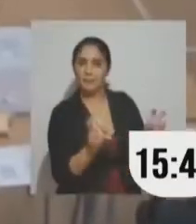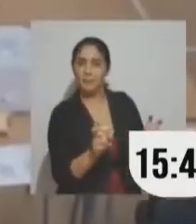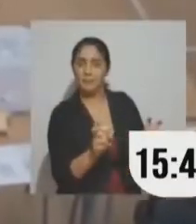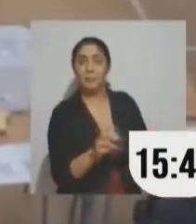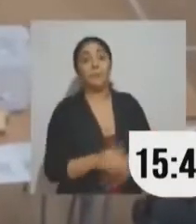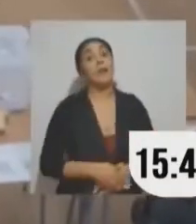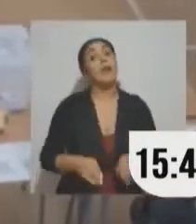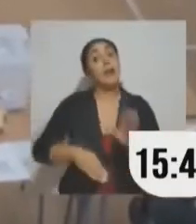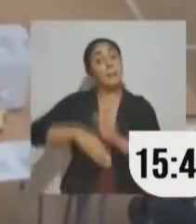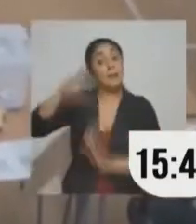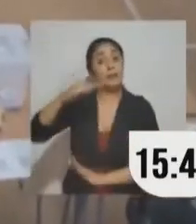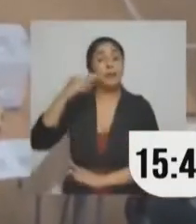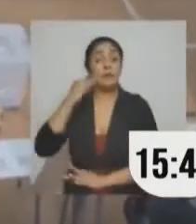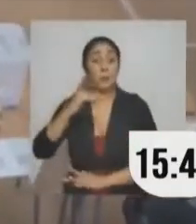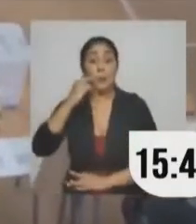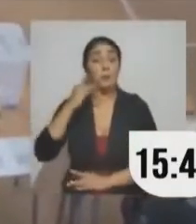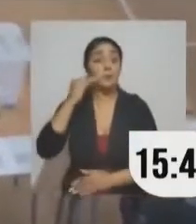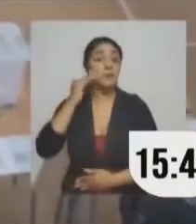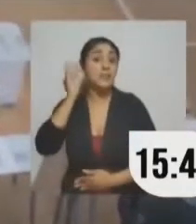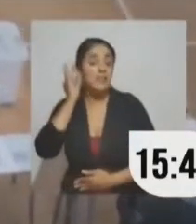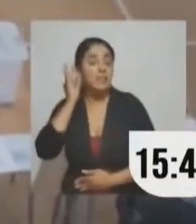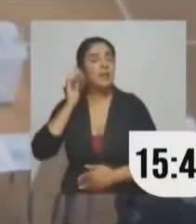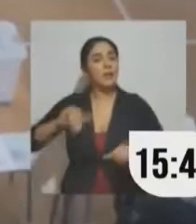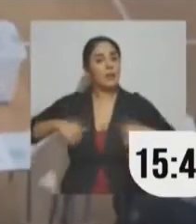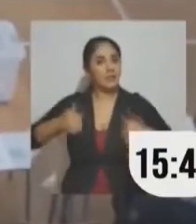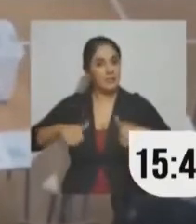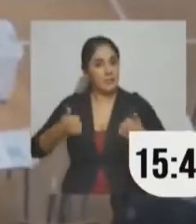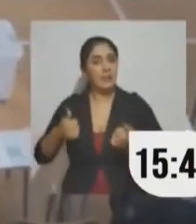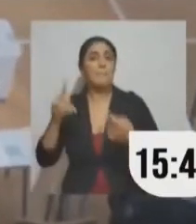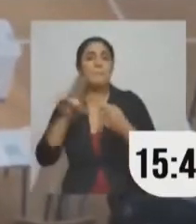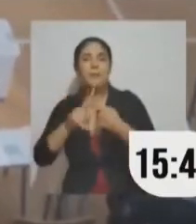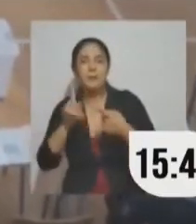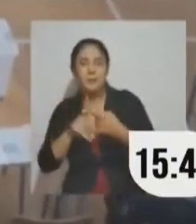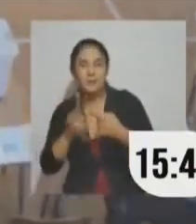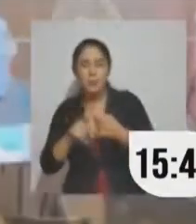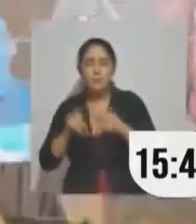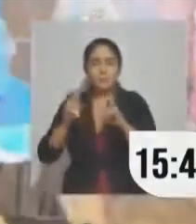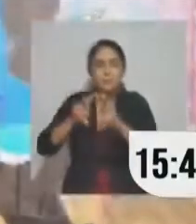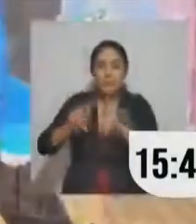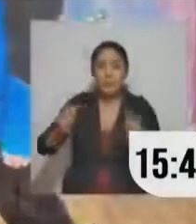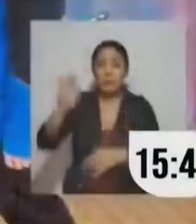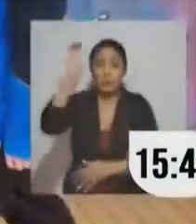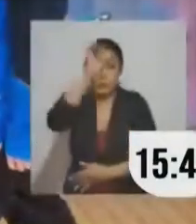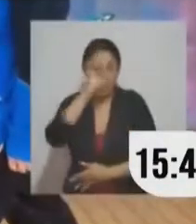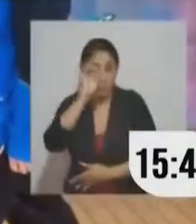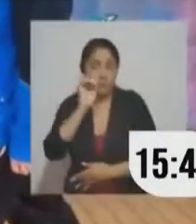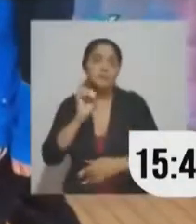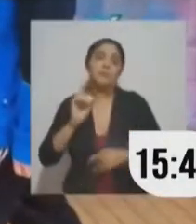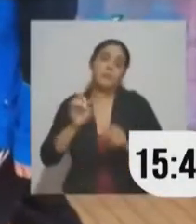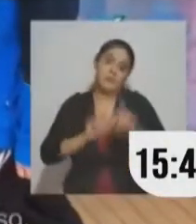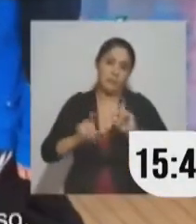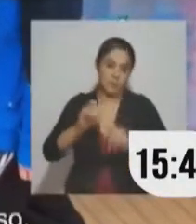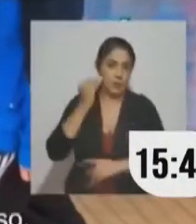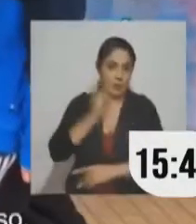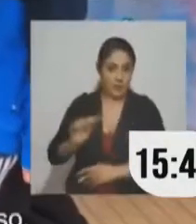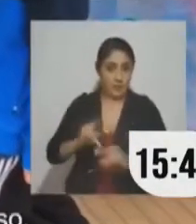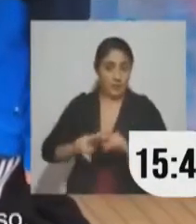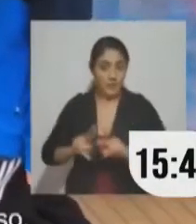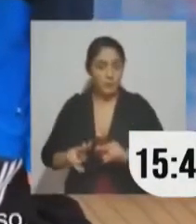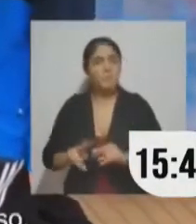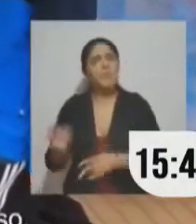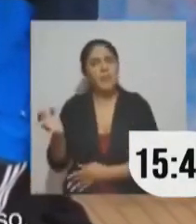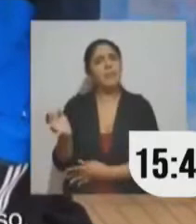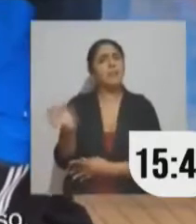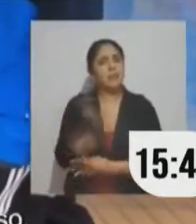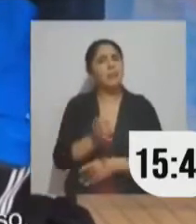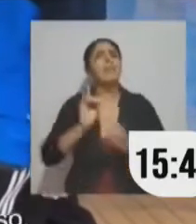toma como que estuvieran ahí entes que no son pensantes, que no tienen opinión, que no saben lo que están hablando, o